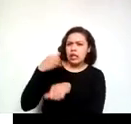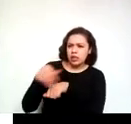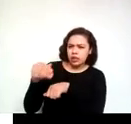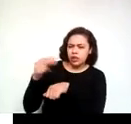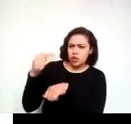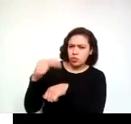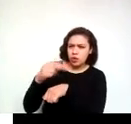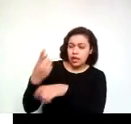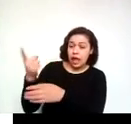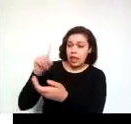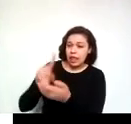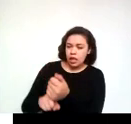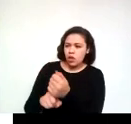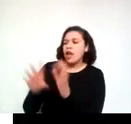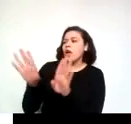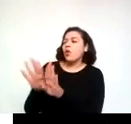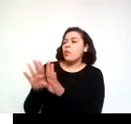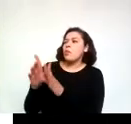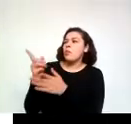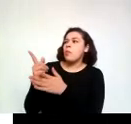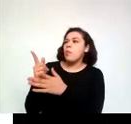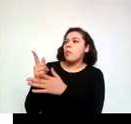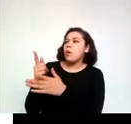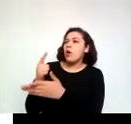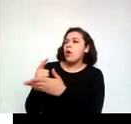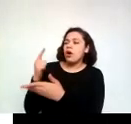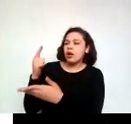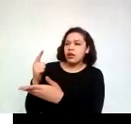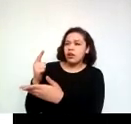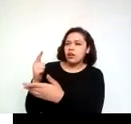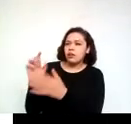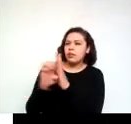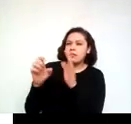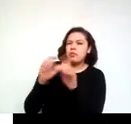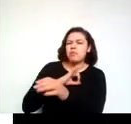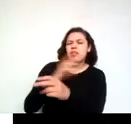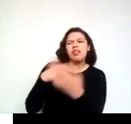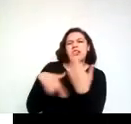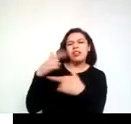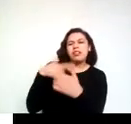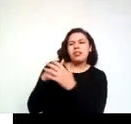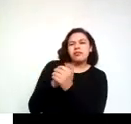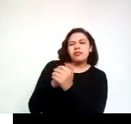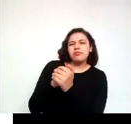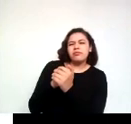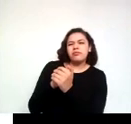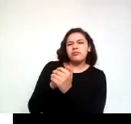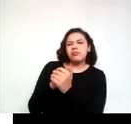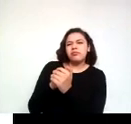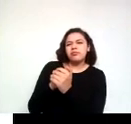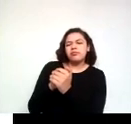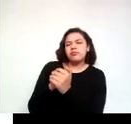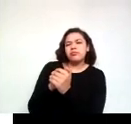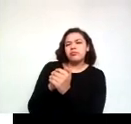dominios, dimensiones. Es decir, ay, ¿te puedes regresar? De acuerdo. En la categoría, vemos